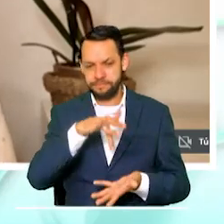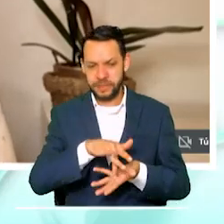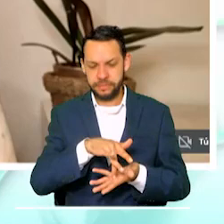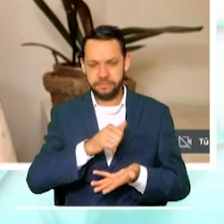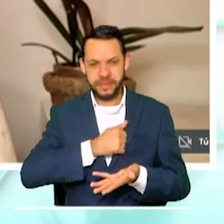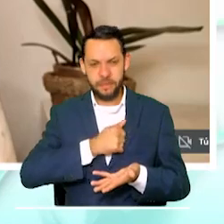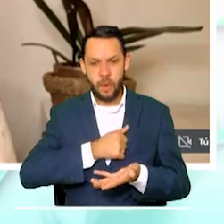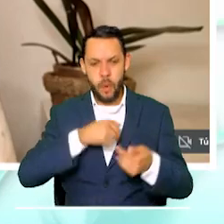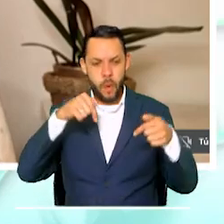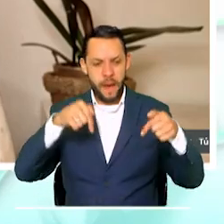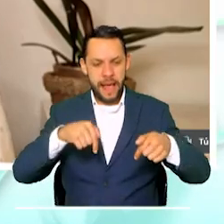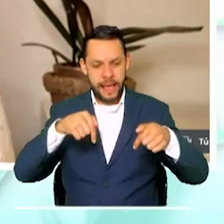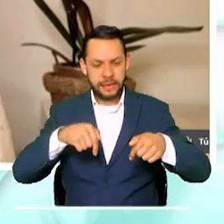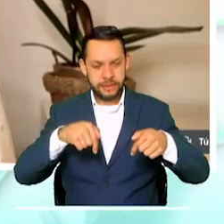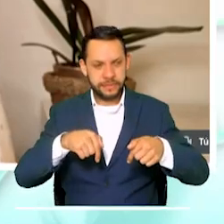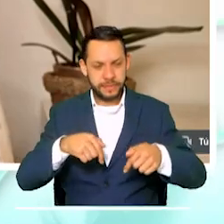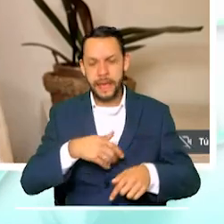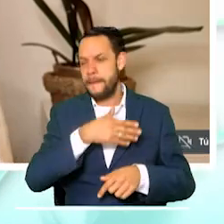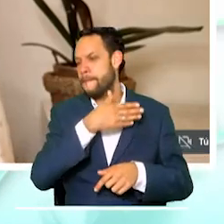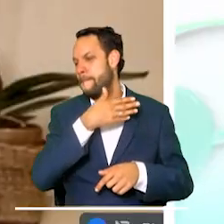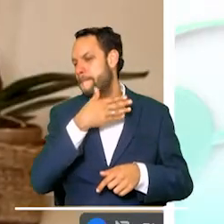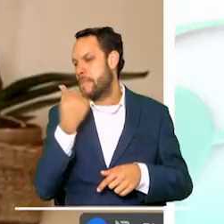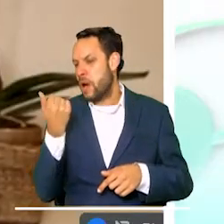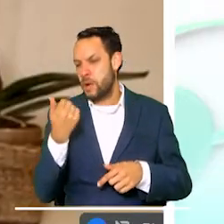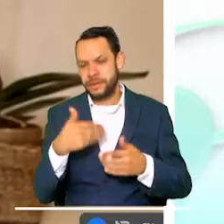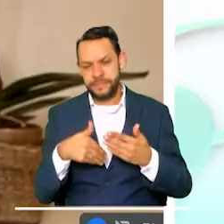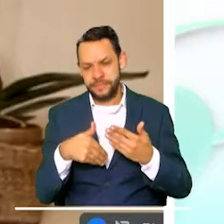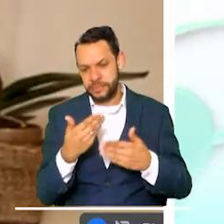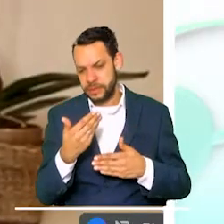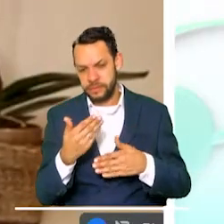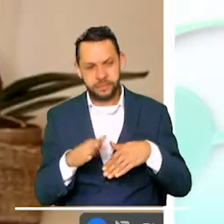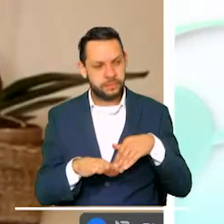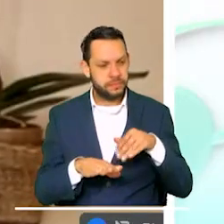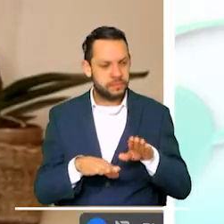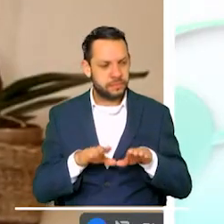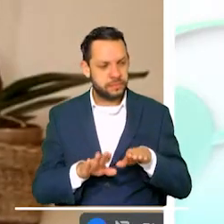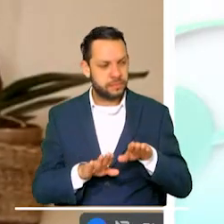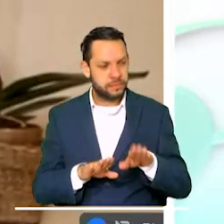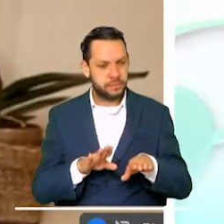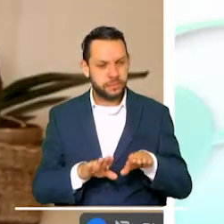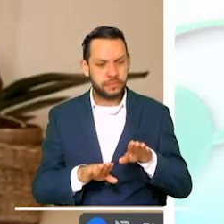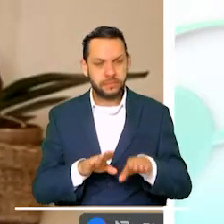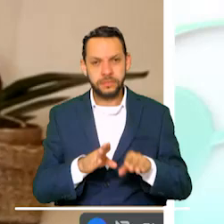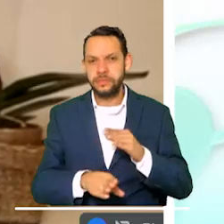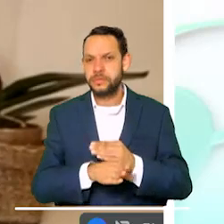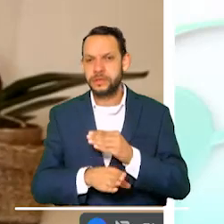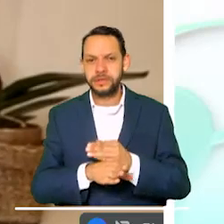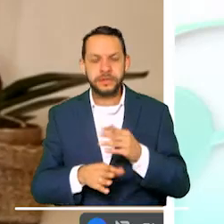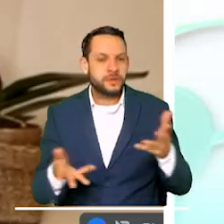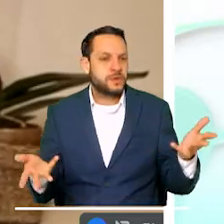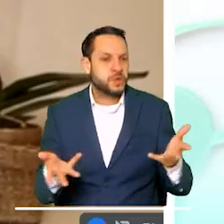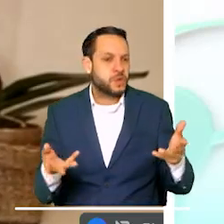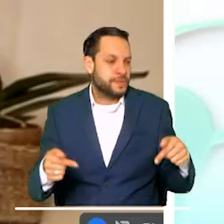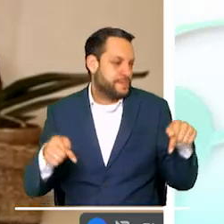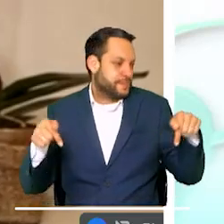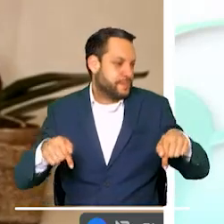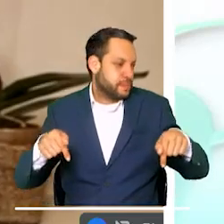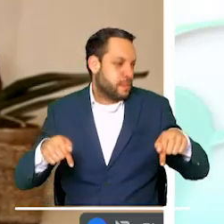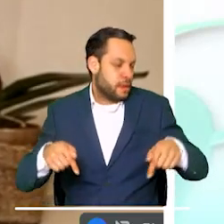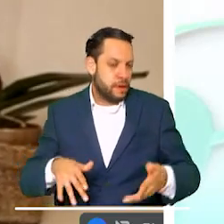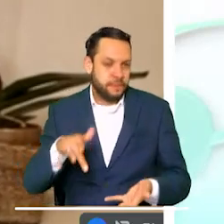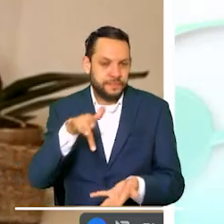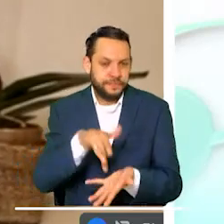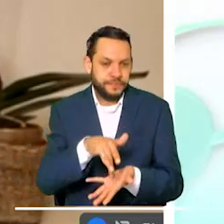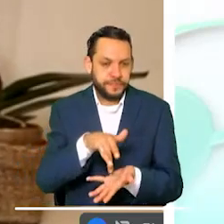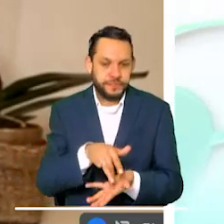momento. Y es que no hay mejor lugar para empezar el camino del progreso y del avance que el lugar donde nos encontramos. Y ese lugar